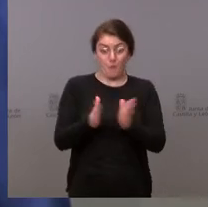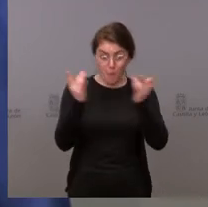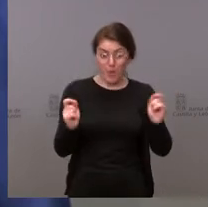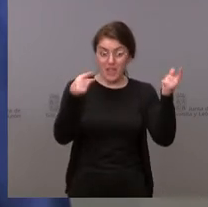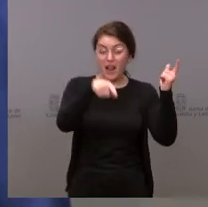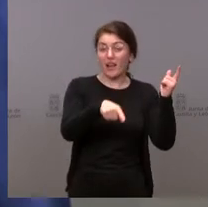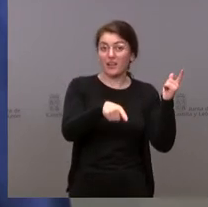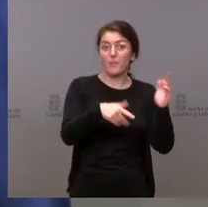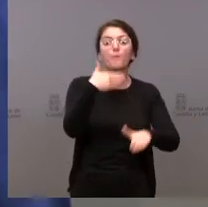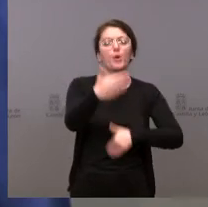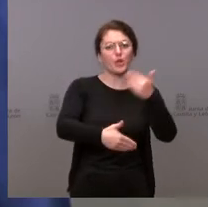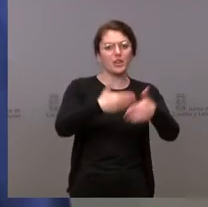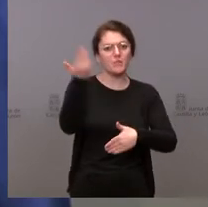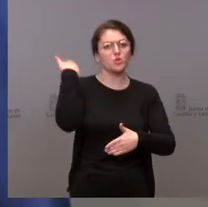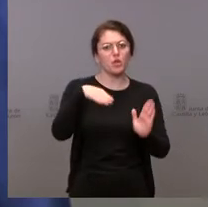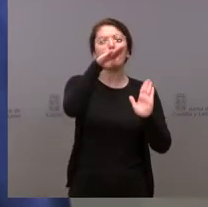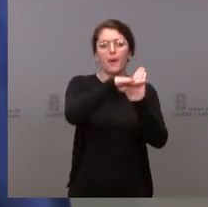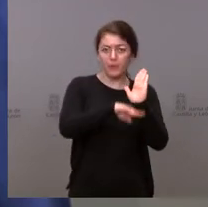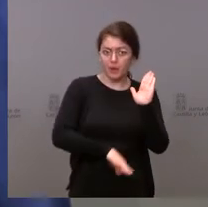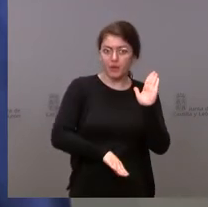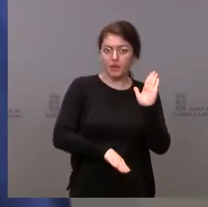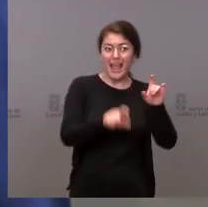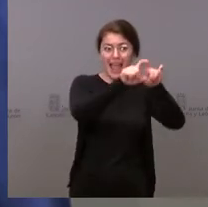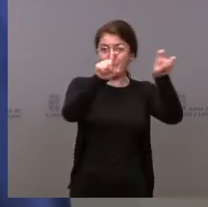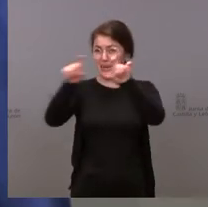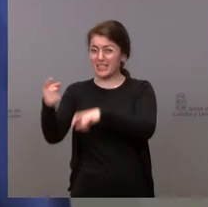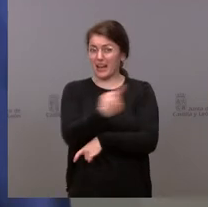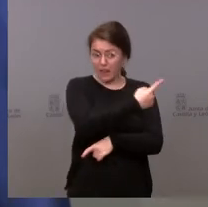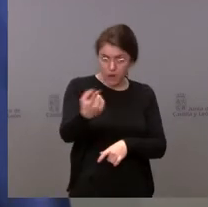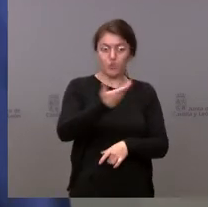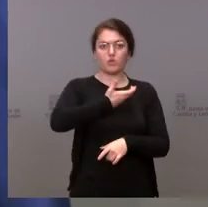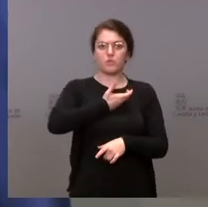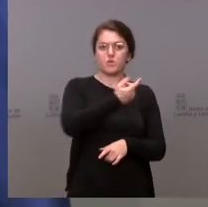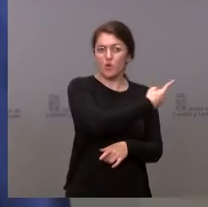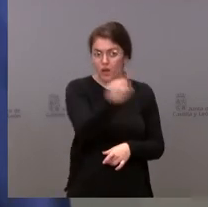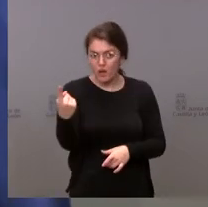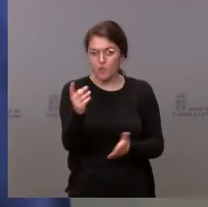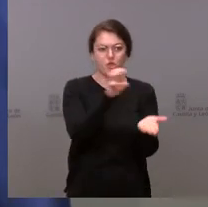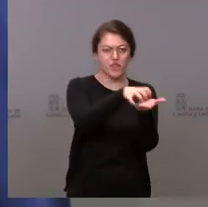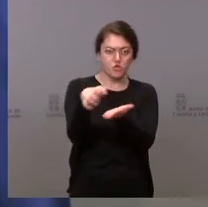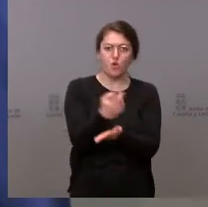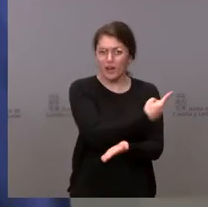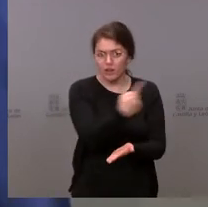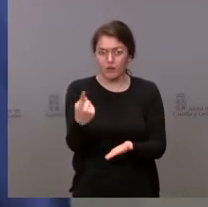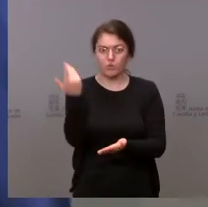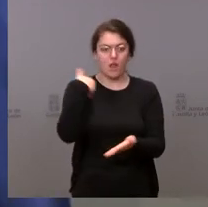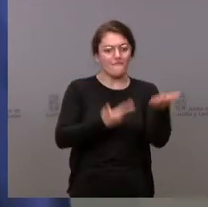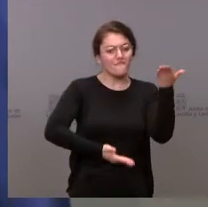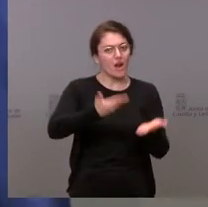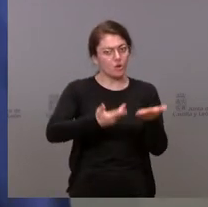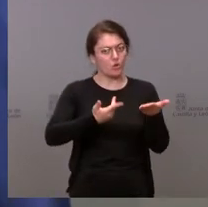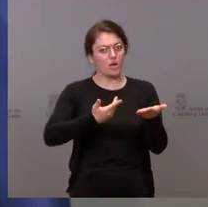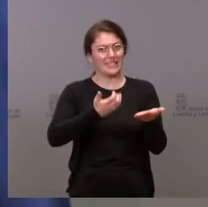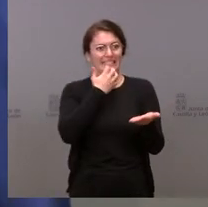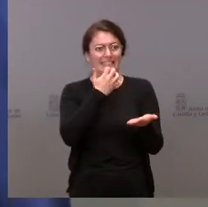procedimiento y será cada empresa cada ayuntamiento cada centro el que valore si le